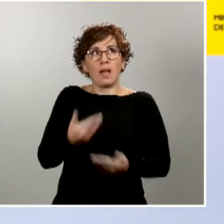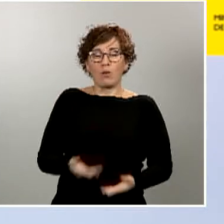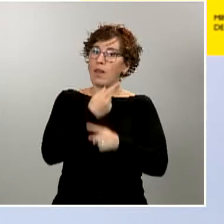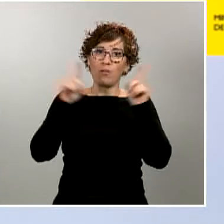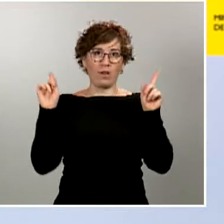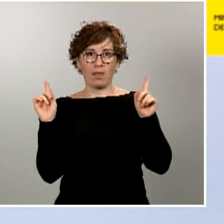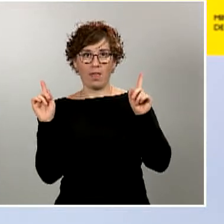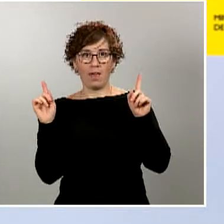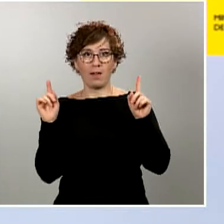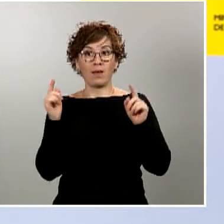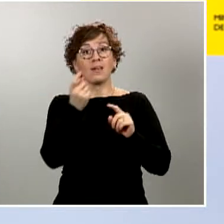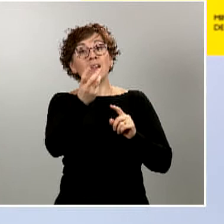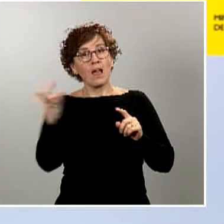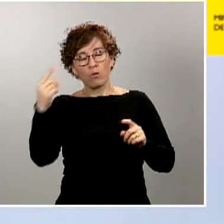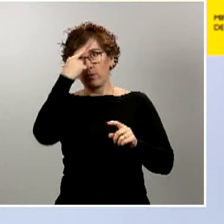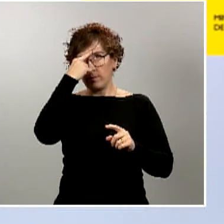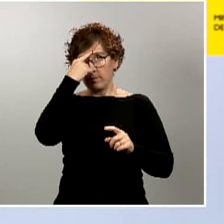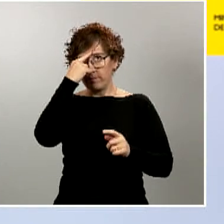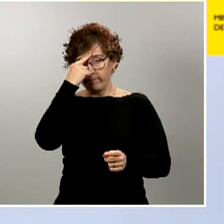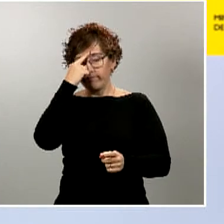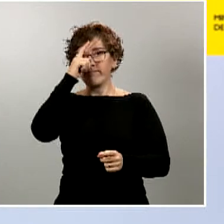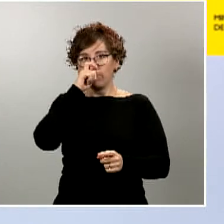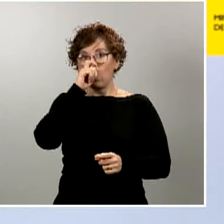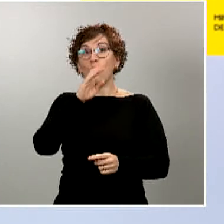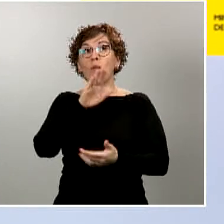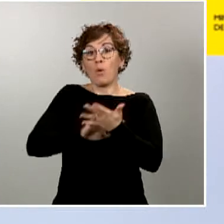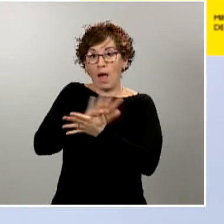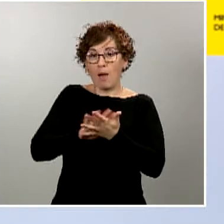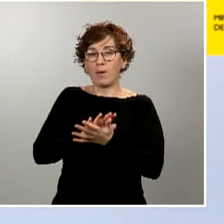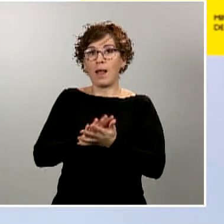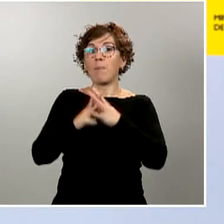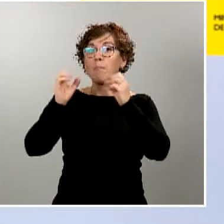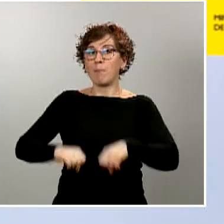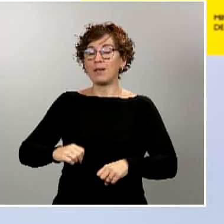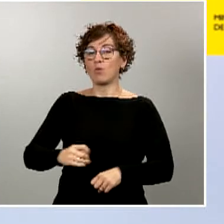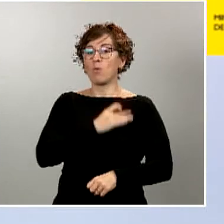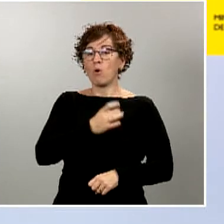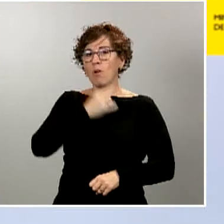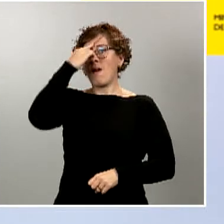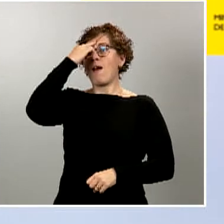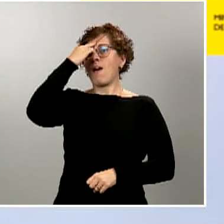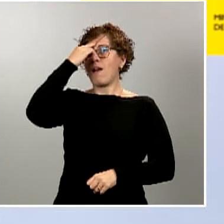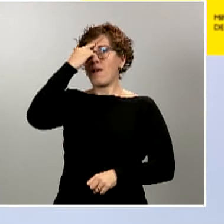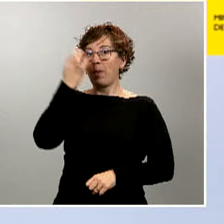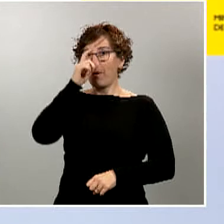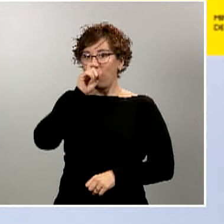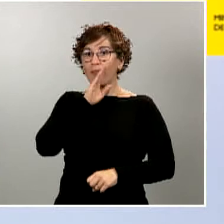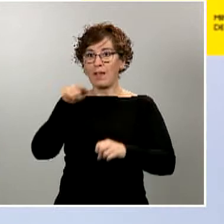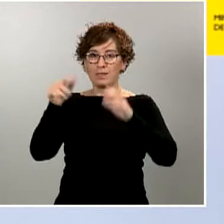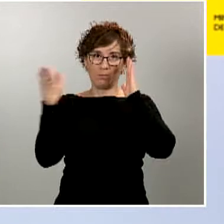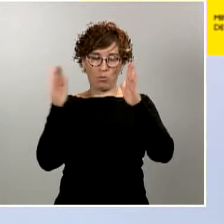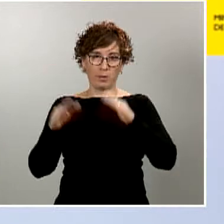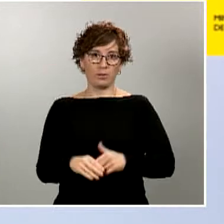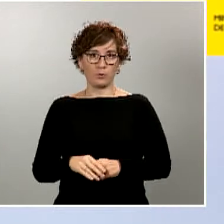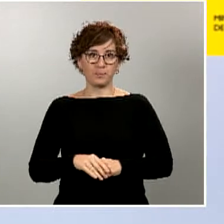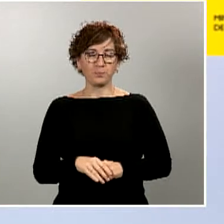aplicar cuando se evocan los pactos de la Moncloa y enseguida siente alguna tentación de incluirse. No descuiden